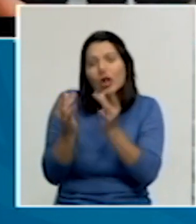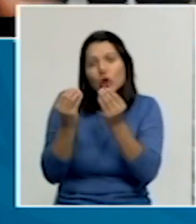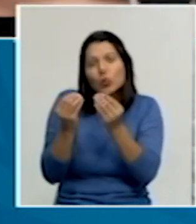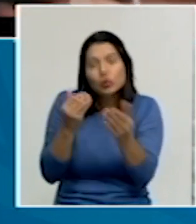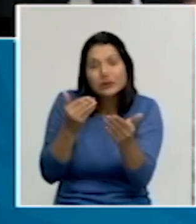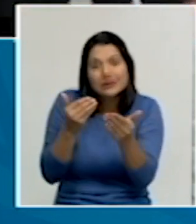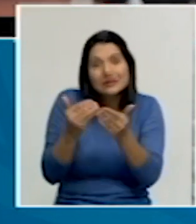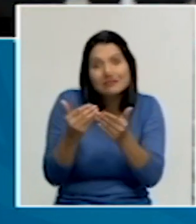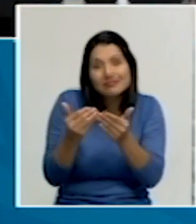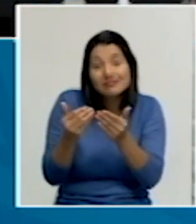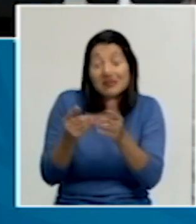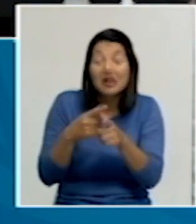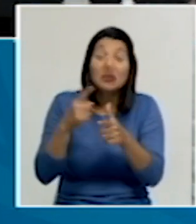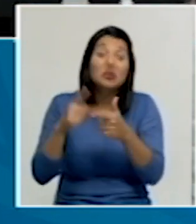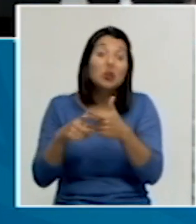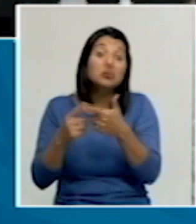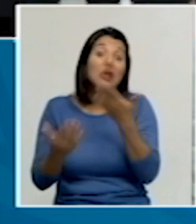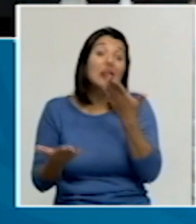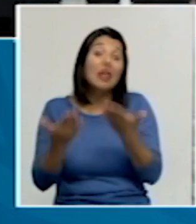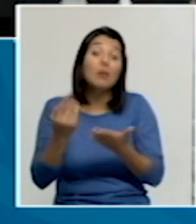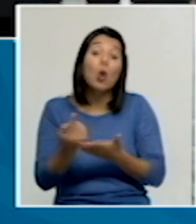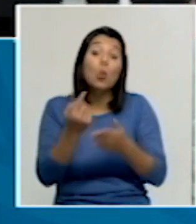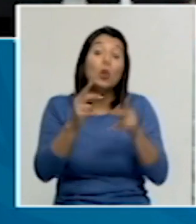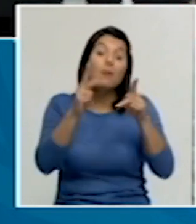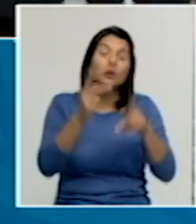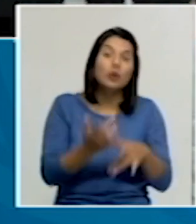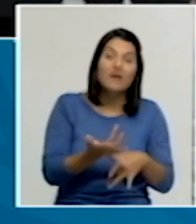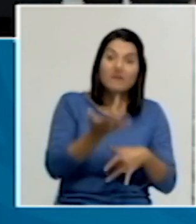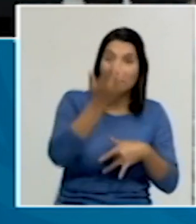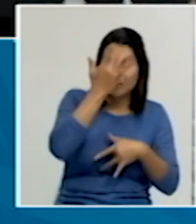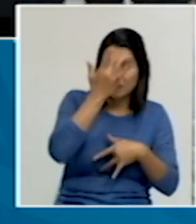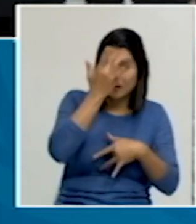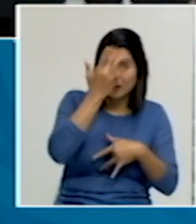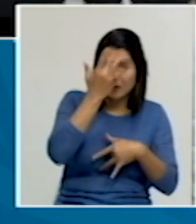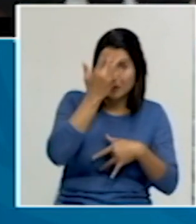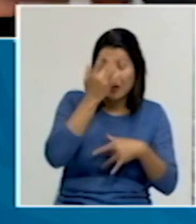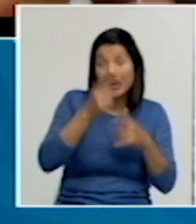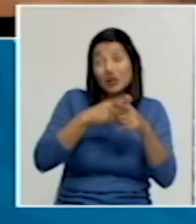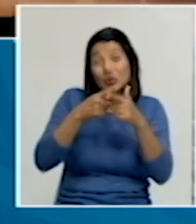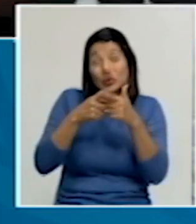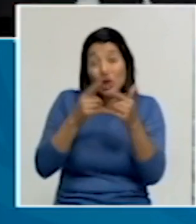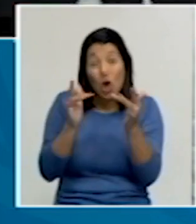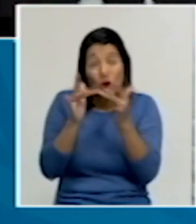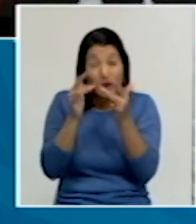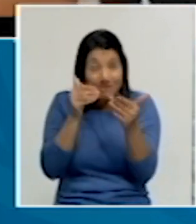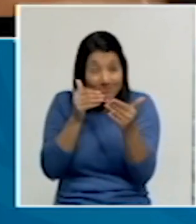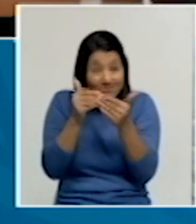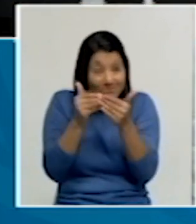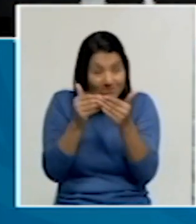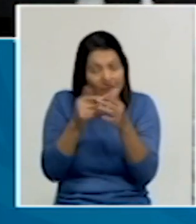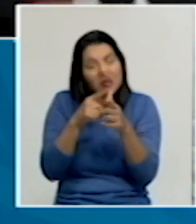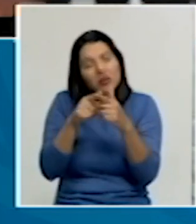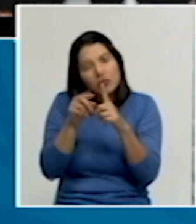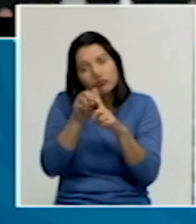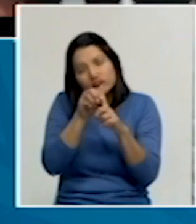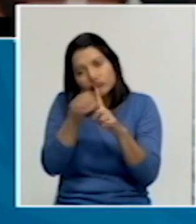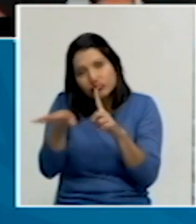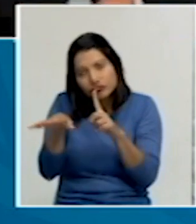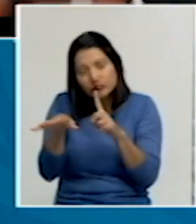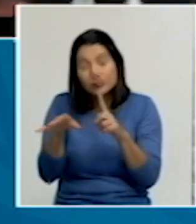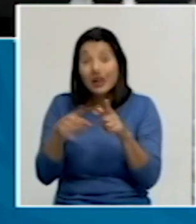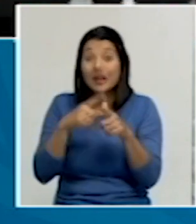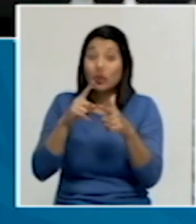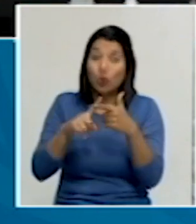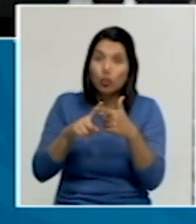alguna persona que estaba contagiada y entonces en estos, digamos,